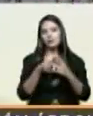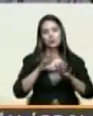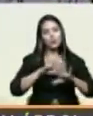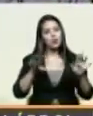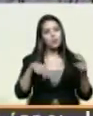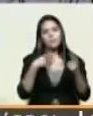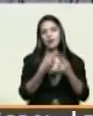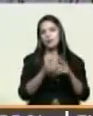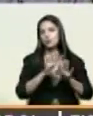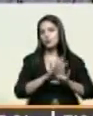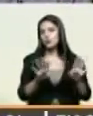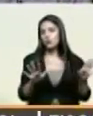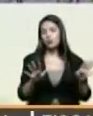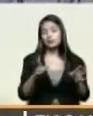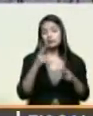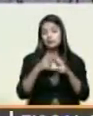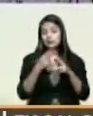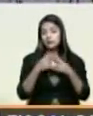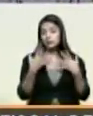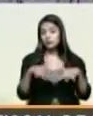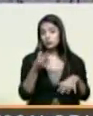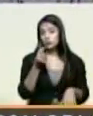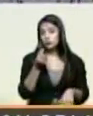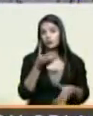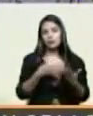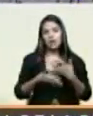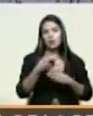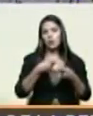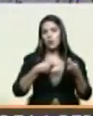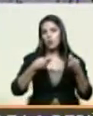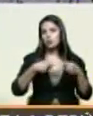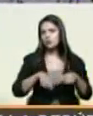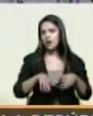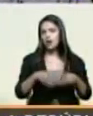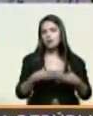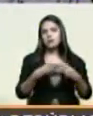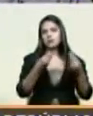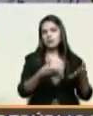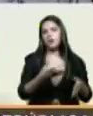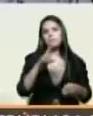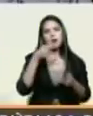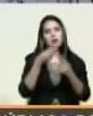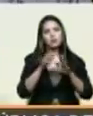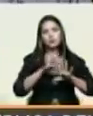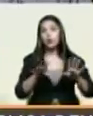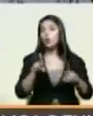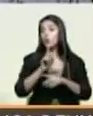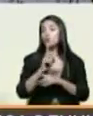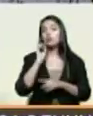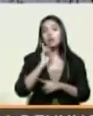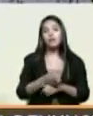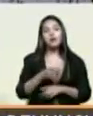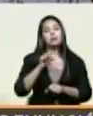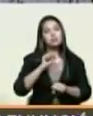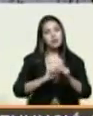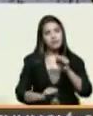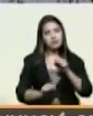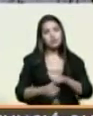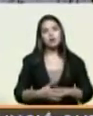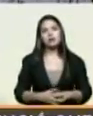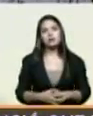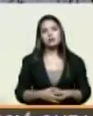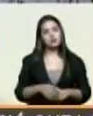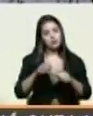nunca podemos ni arriesgarla, ni negociarla, ni entregarla. Solo nos queda, compañeros, defenderla